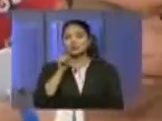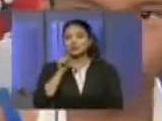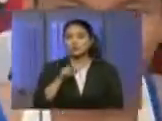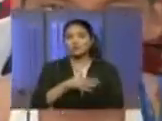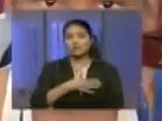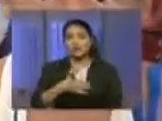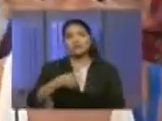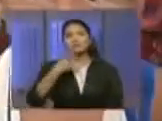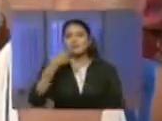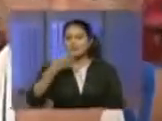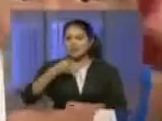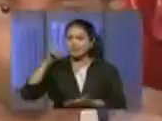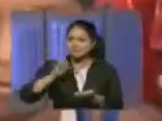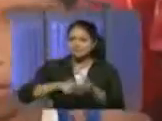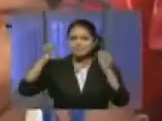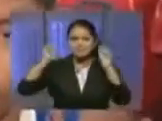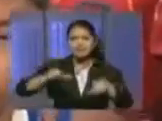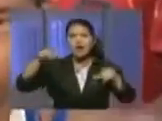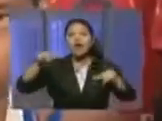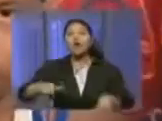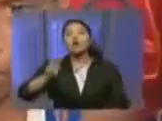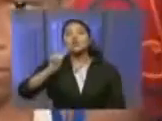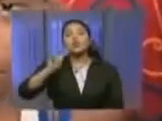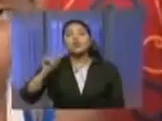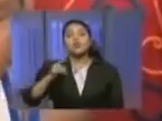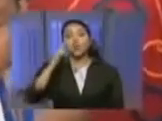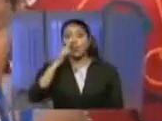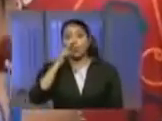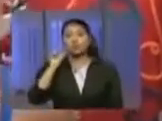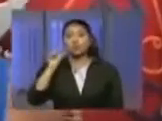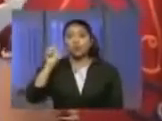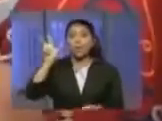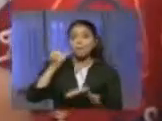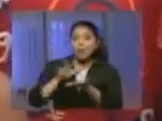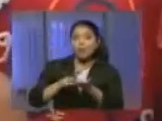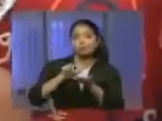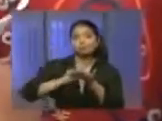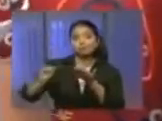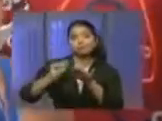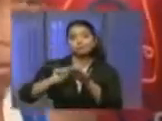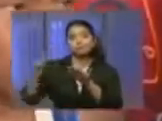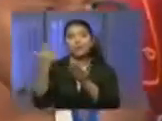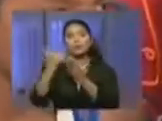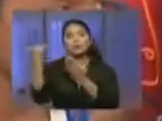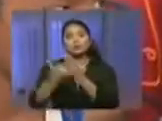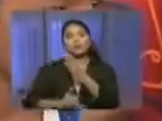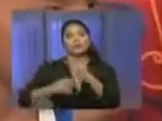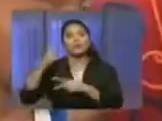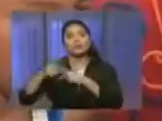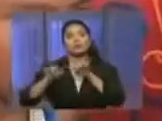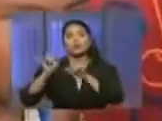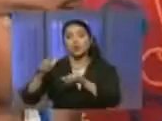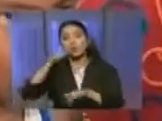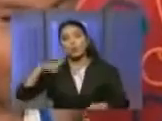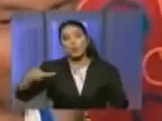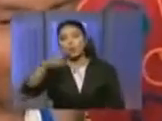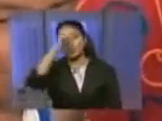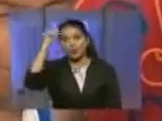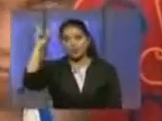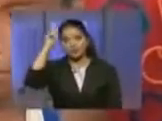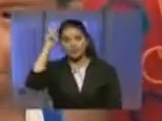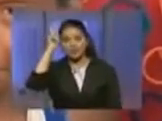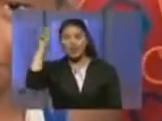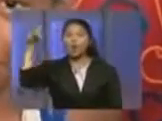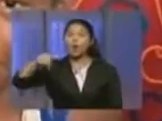cumple desde ese 2 de junio que usted aprobó los proyectos socioproductivos a nuestros pueblos y comunidades indígenas